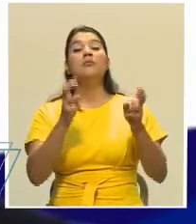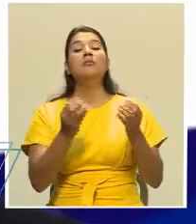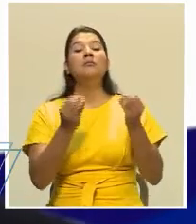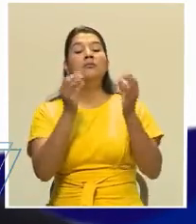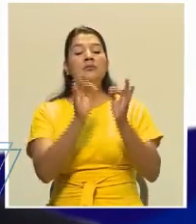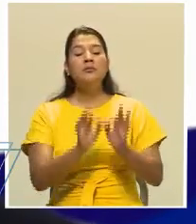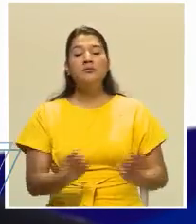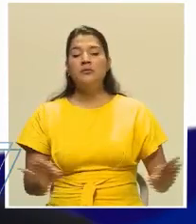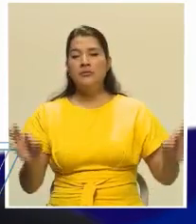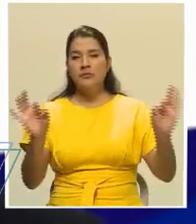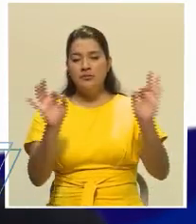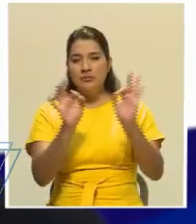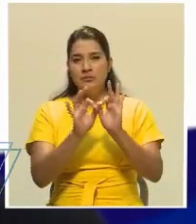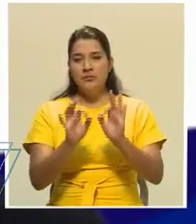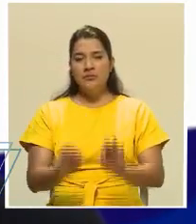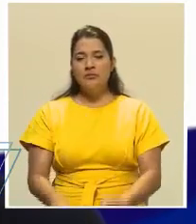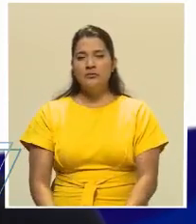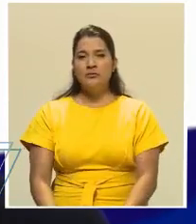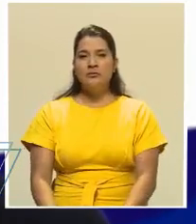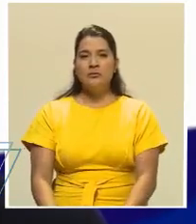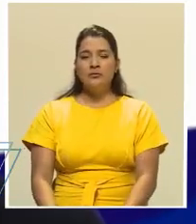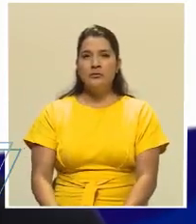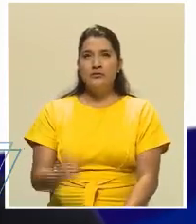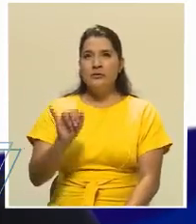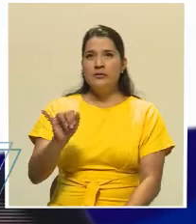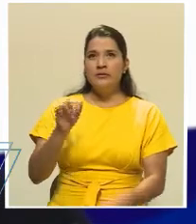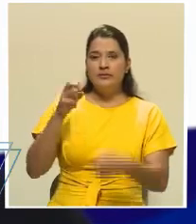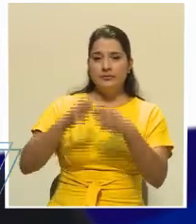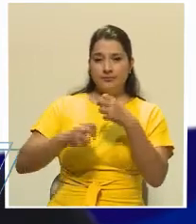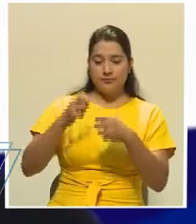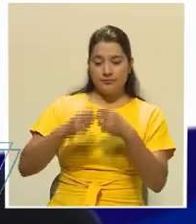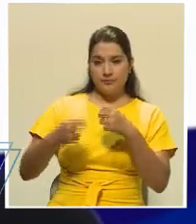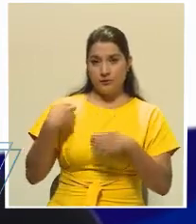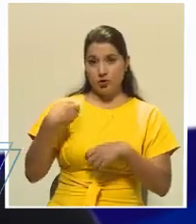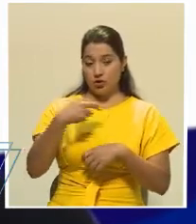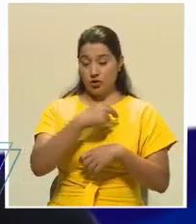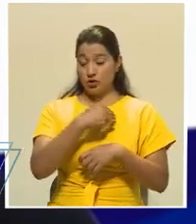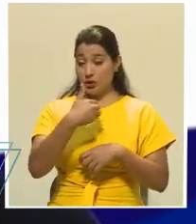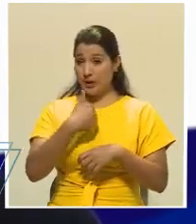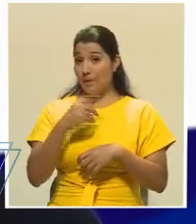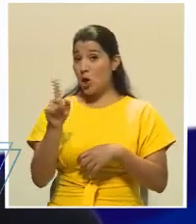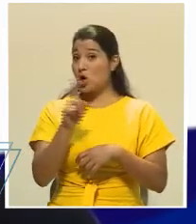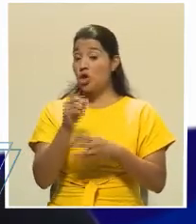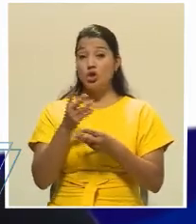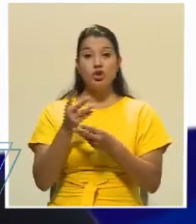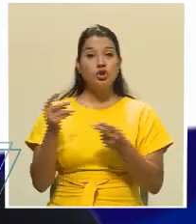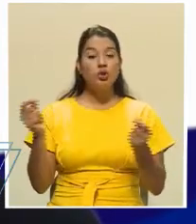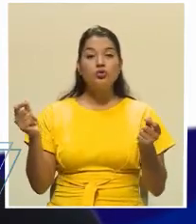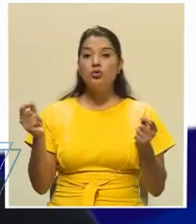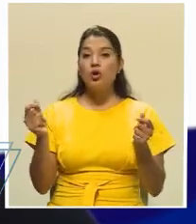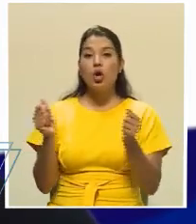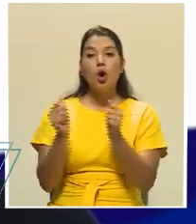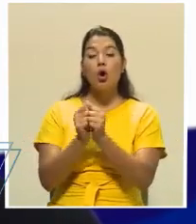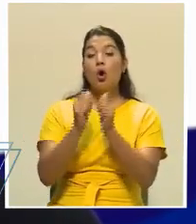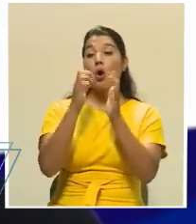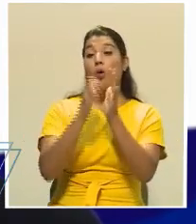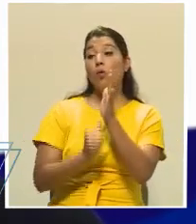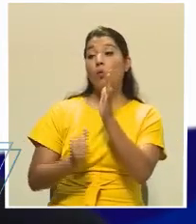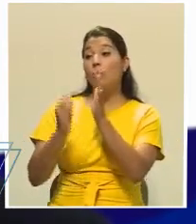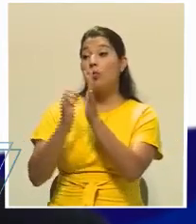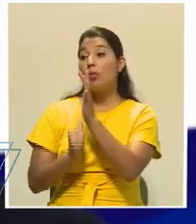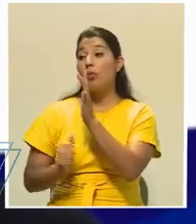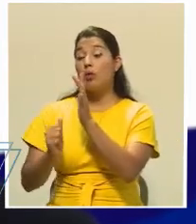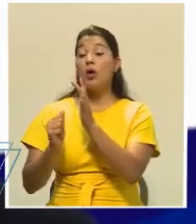sumamente importante, Ernesto. Este problema que tenemos no se soluciona con recortes al gasto en